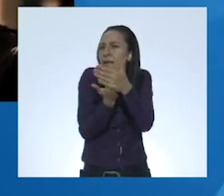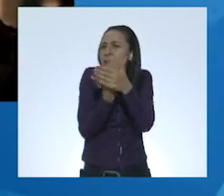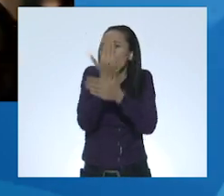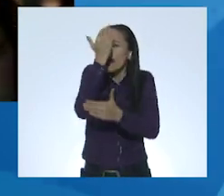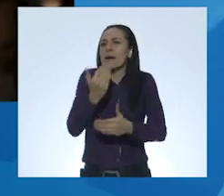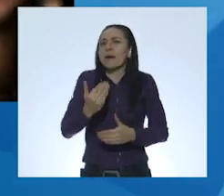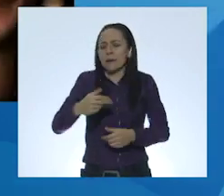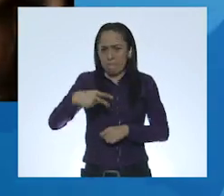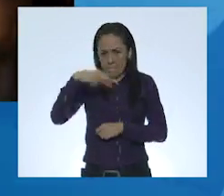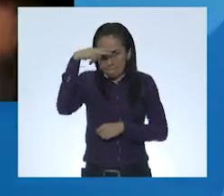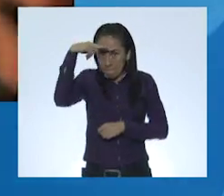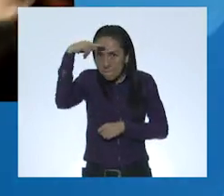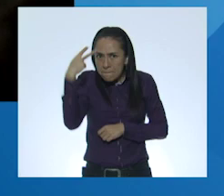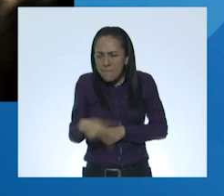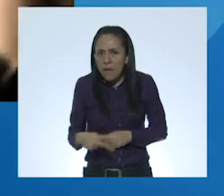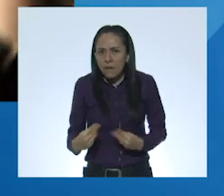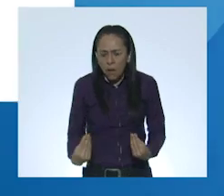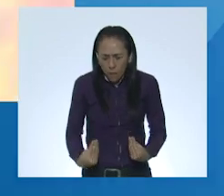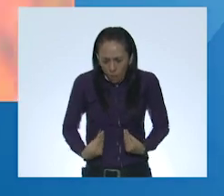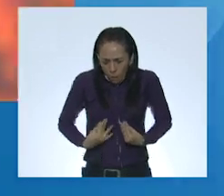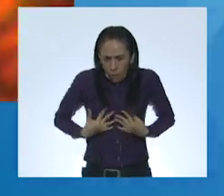estremeció.